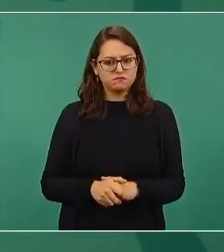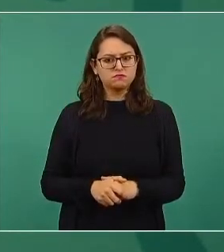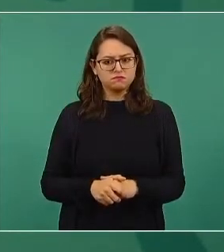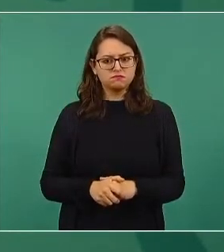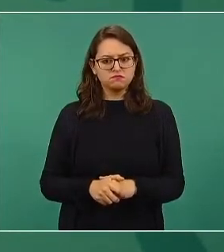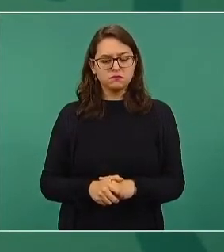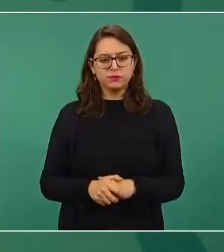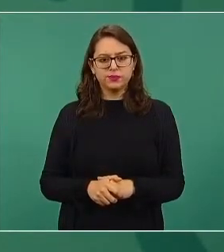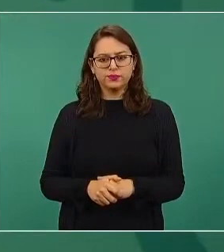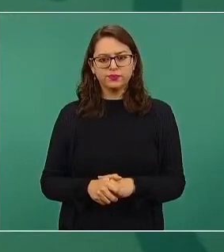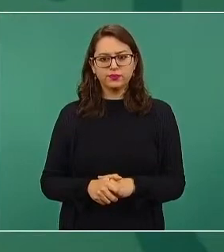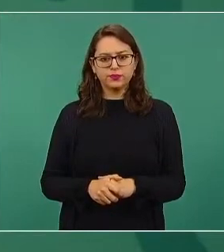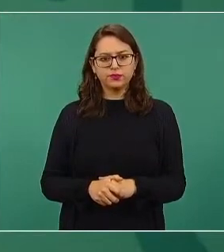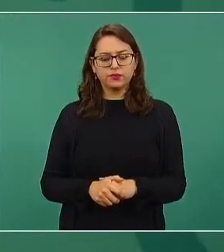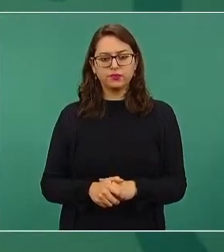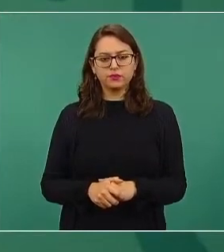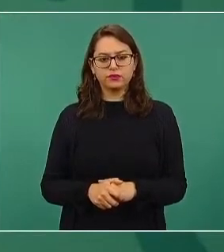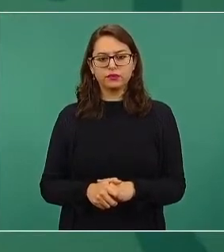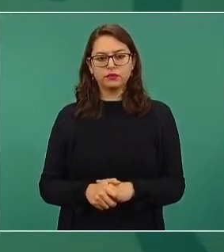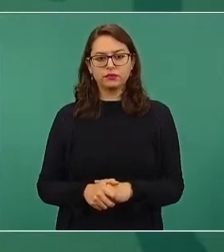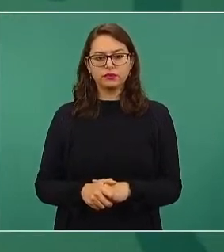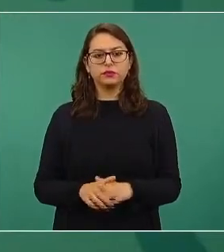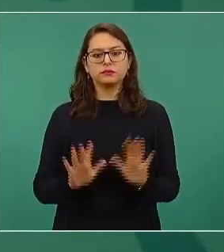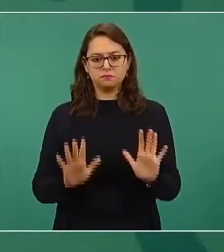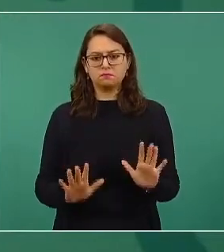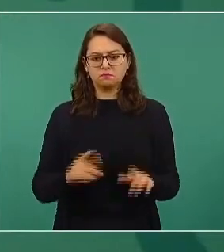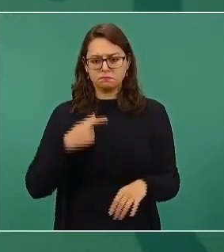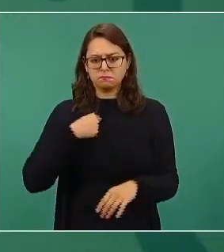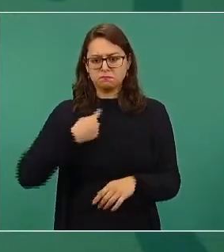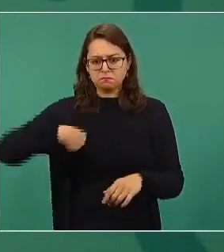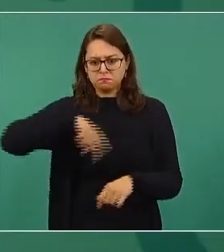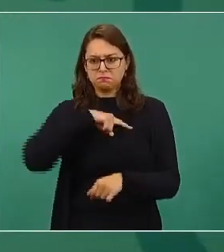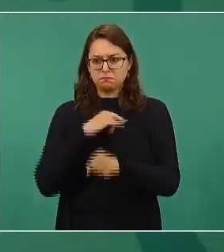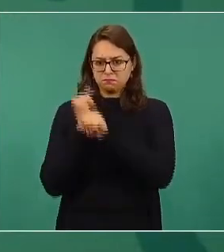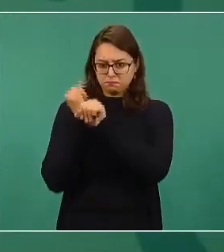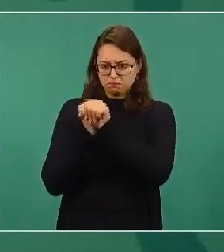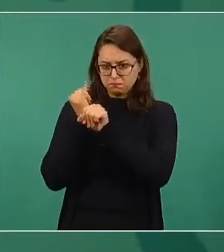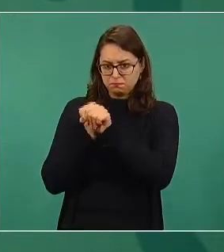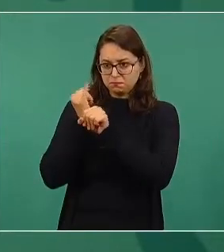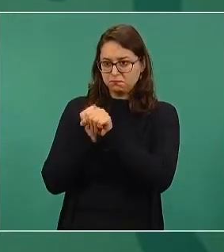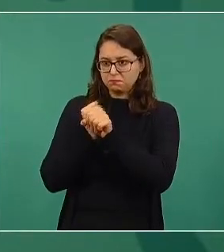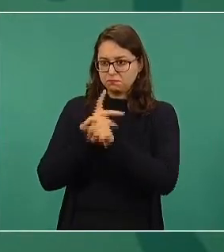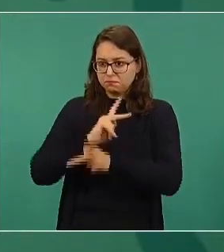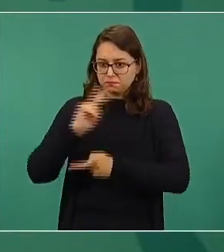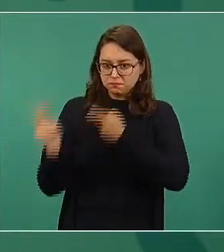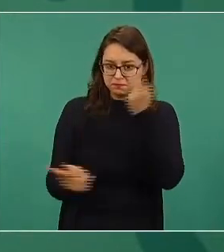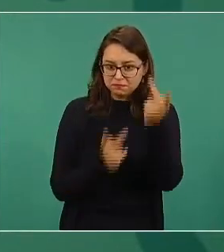¿sí? De todas maneras vamos a preguntar para informar.